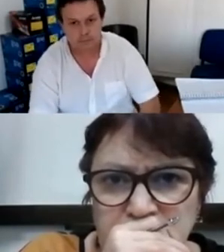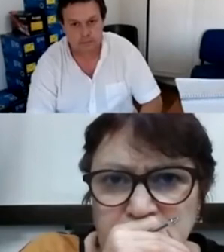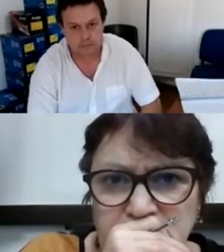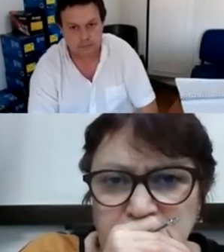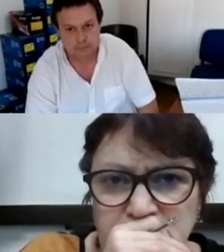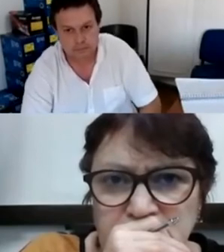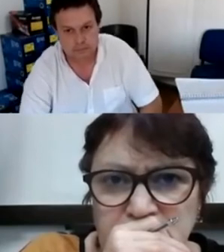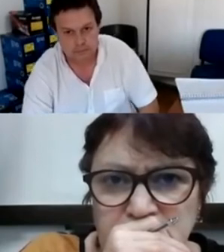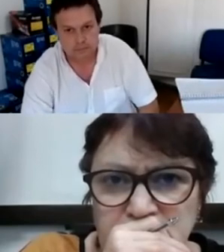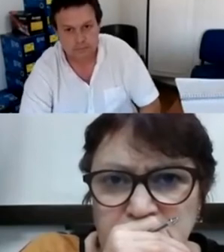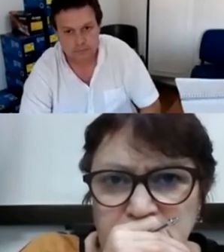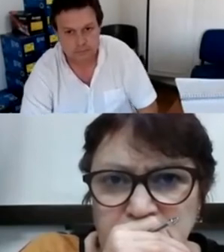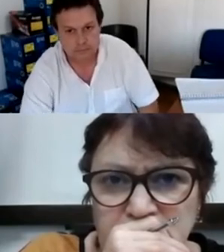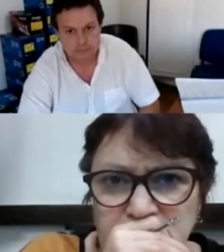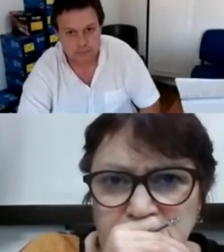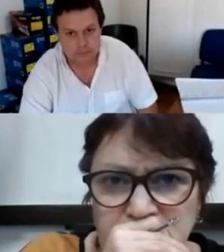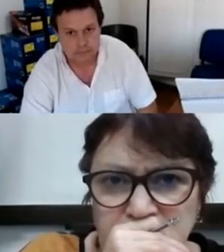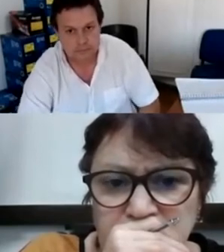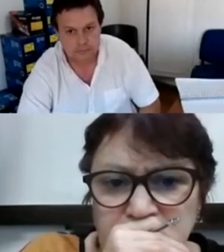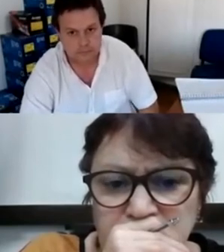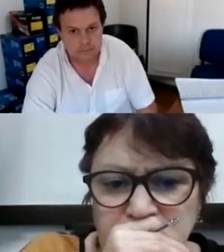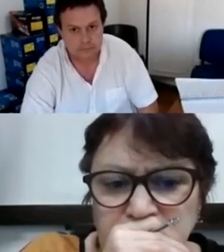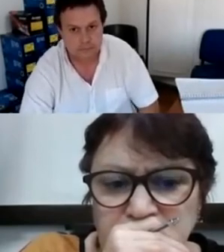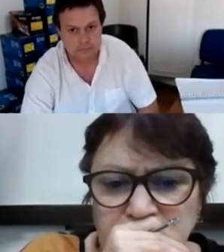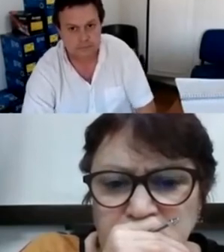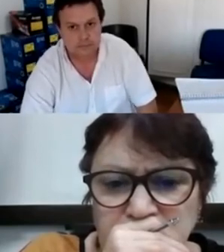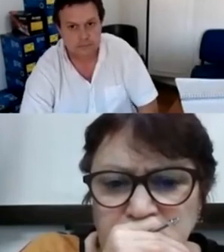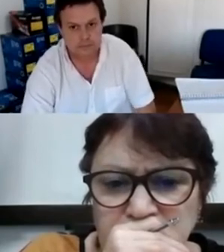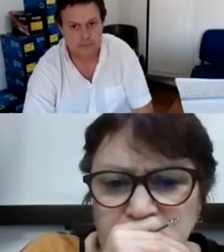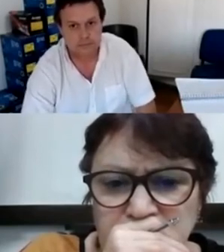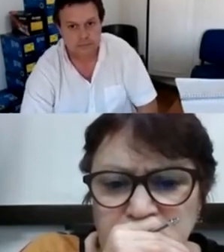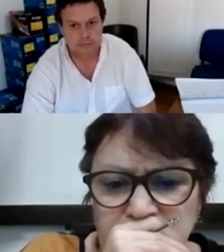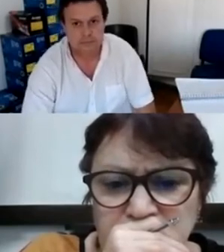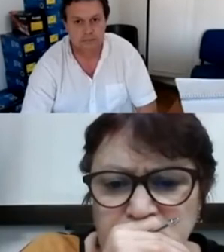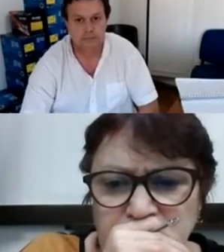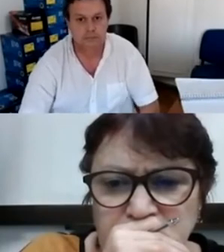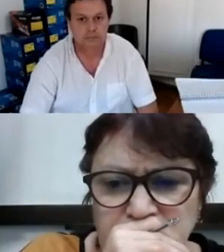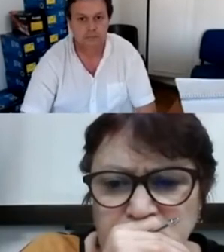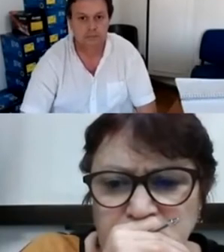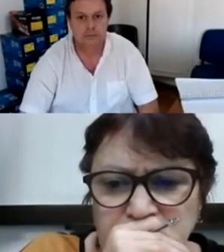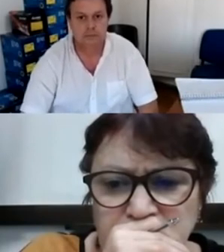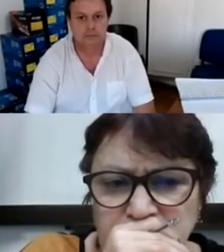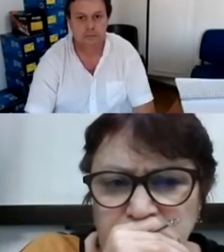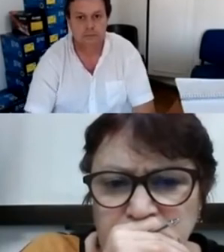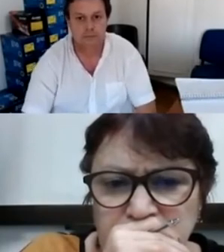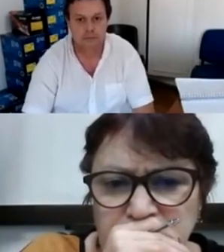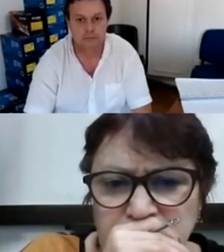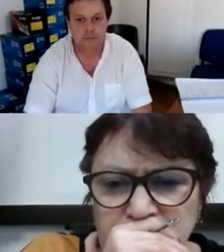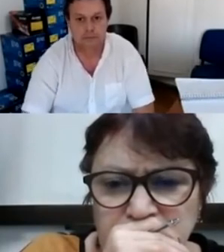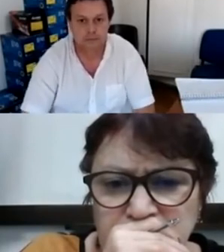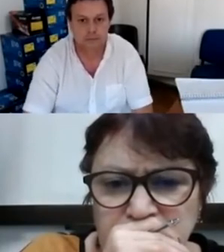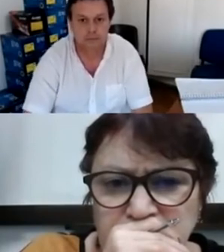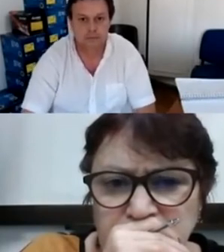de la departamentalización tiene sentido que las propias estructuras de los ENUR lo hagan? Decía Joaquín, ISEF tiene